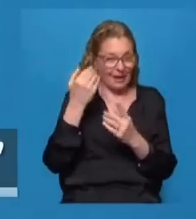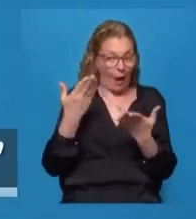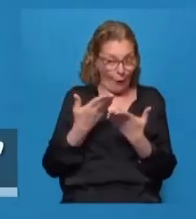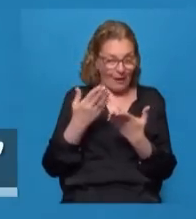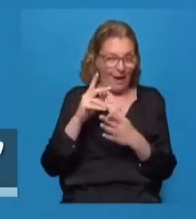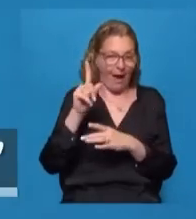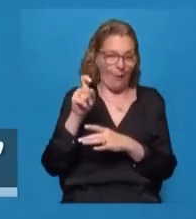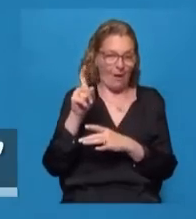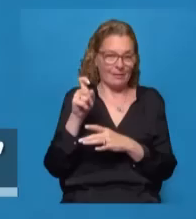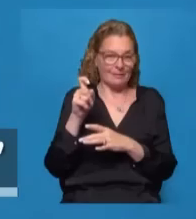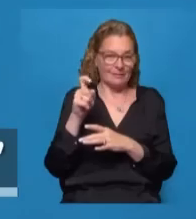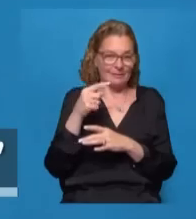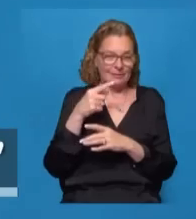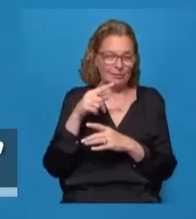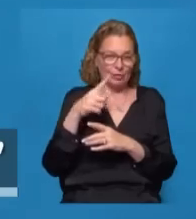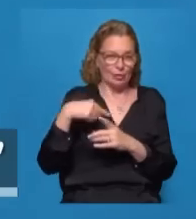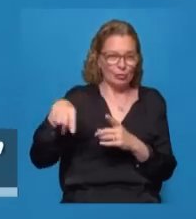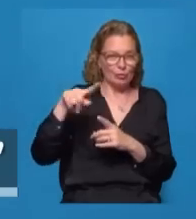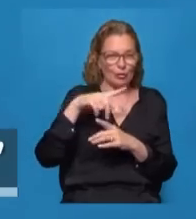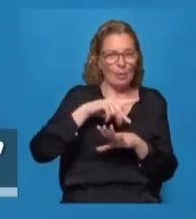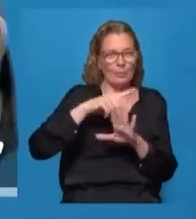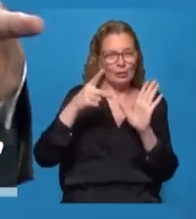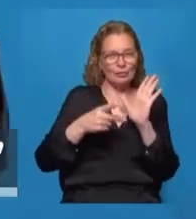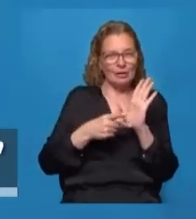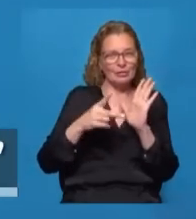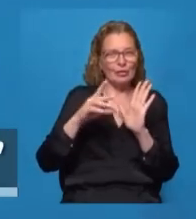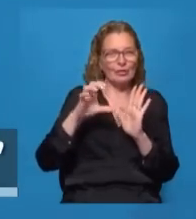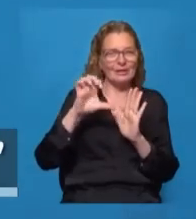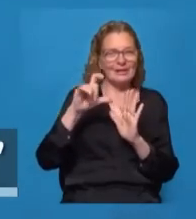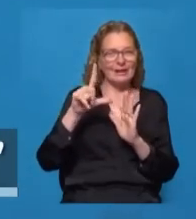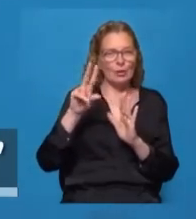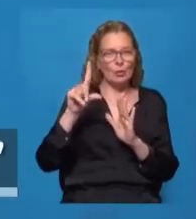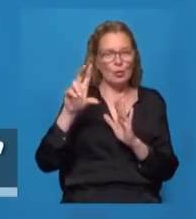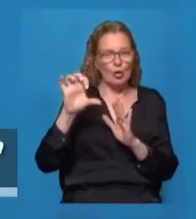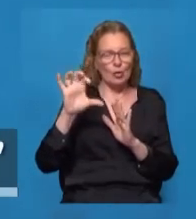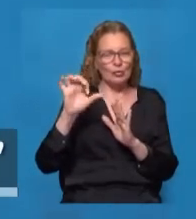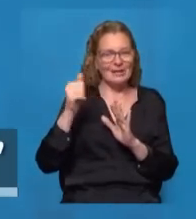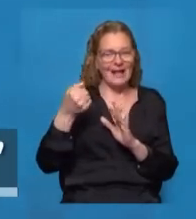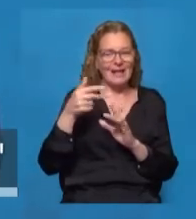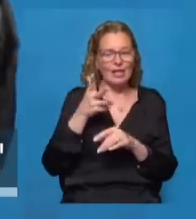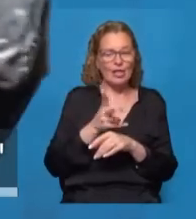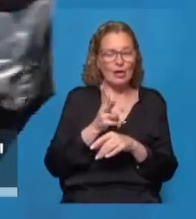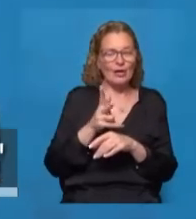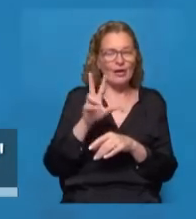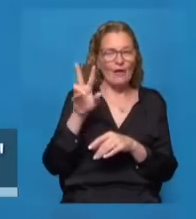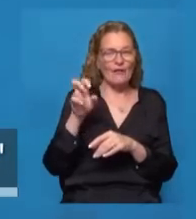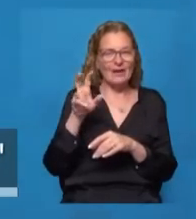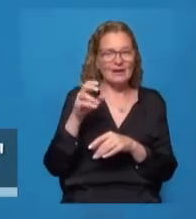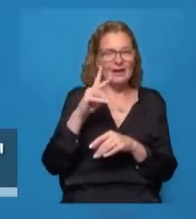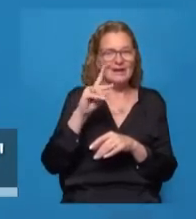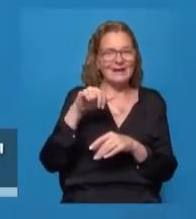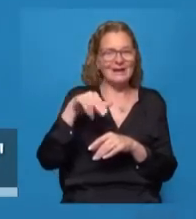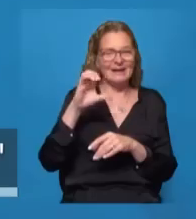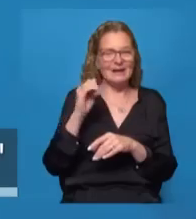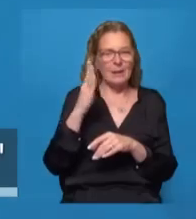el el todos estos proyectos de la celulosa todos los proyectos del hidrógeno verde el proyecto Neptuno